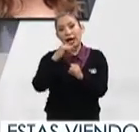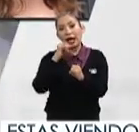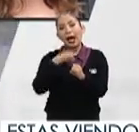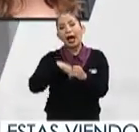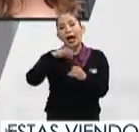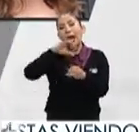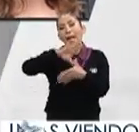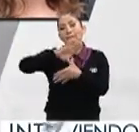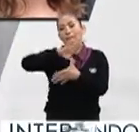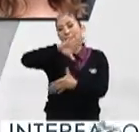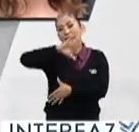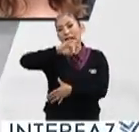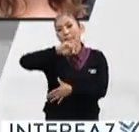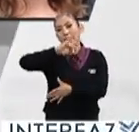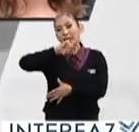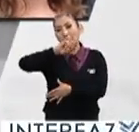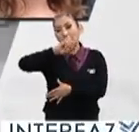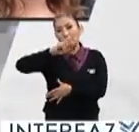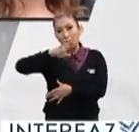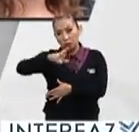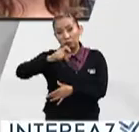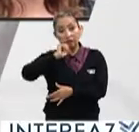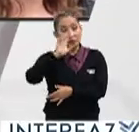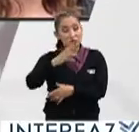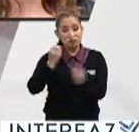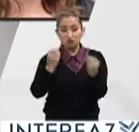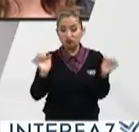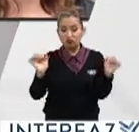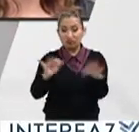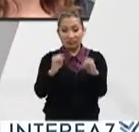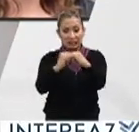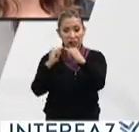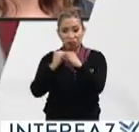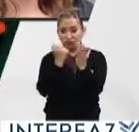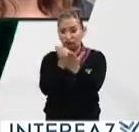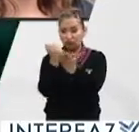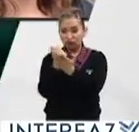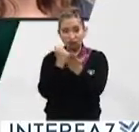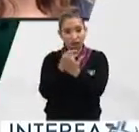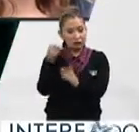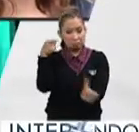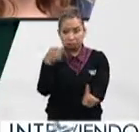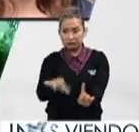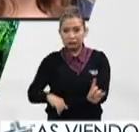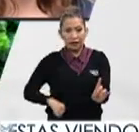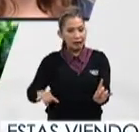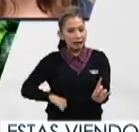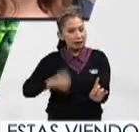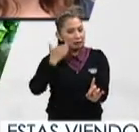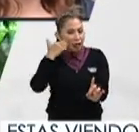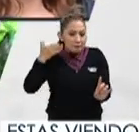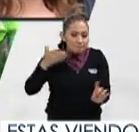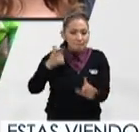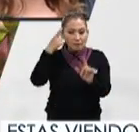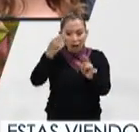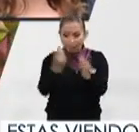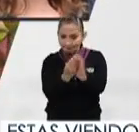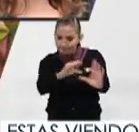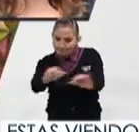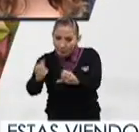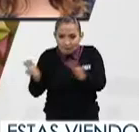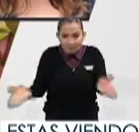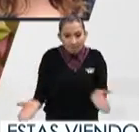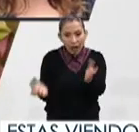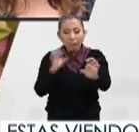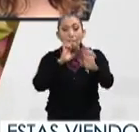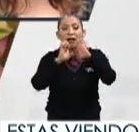American People, en fin, un verdadero conglomerado de instituciones que tienen este interés central de desarrollar y